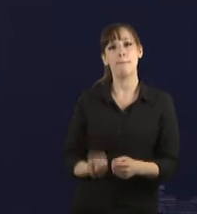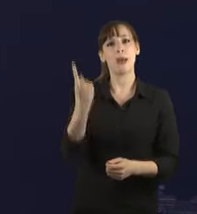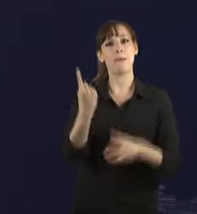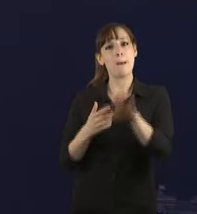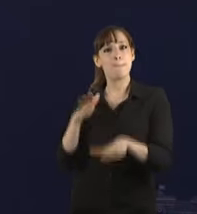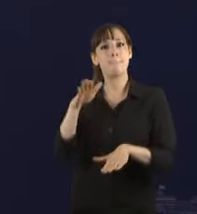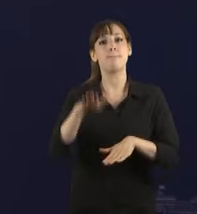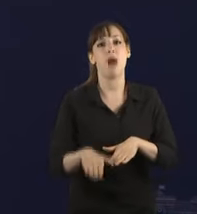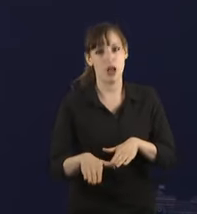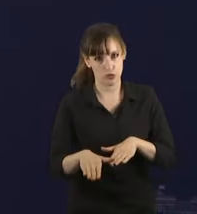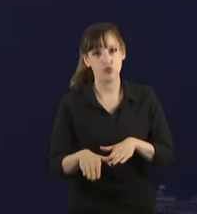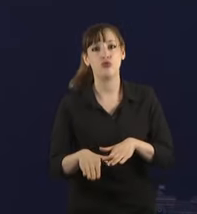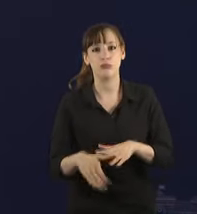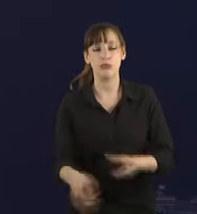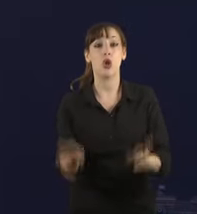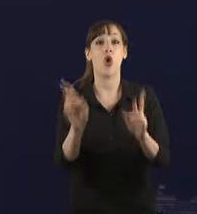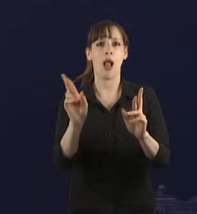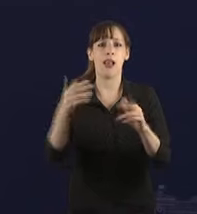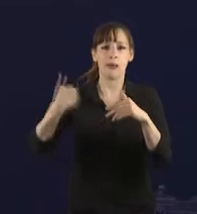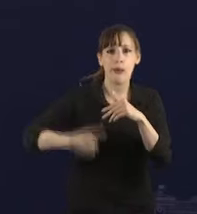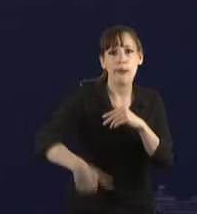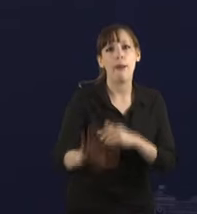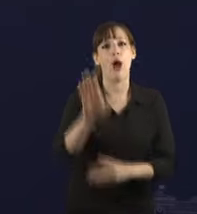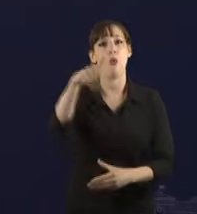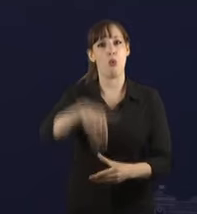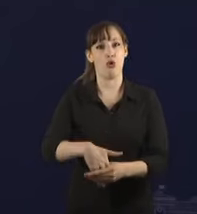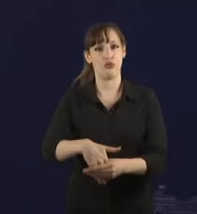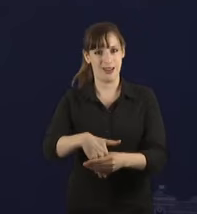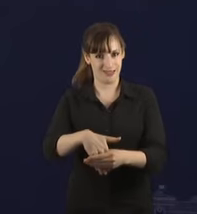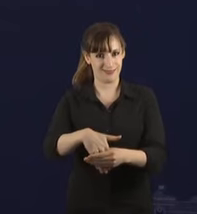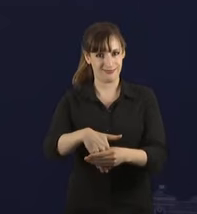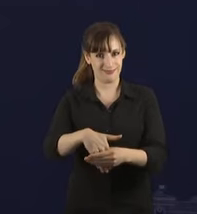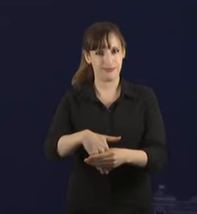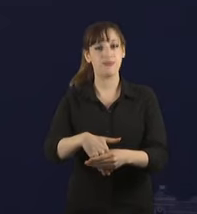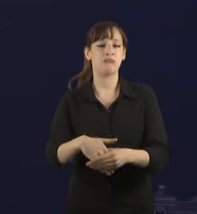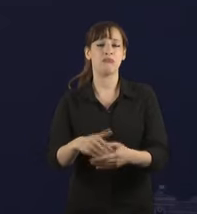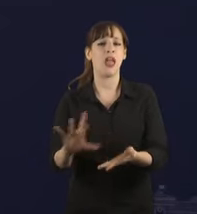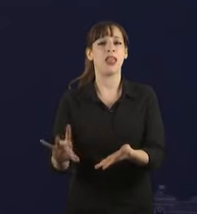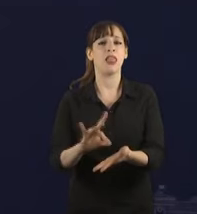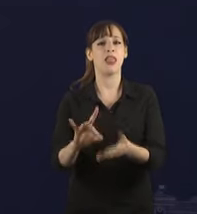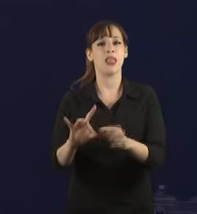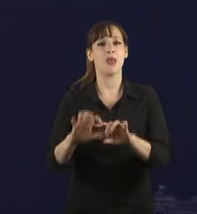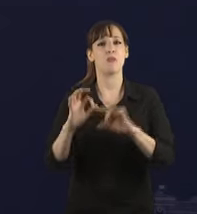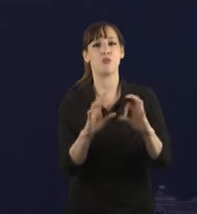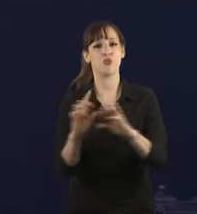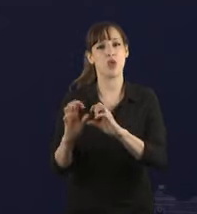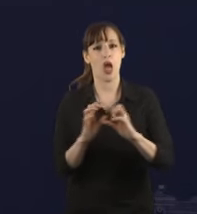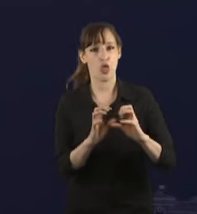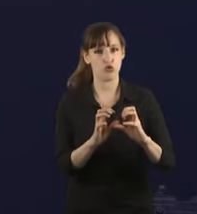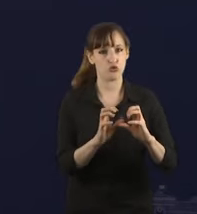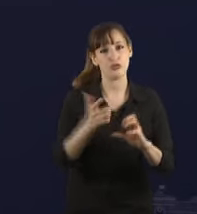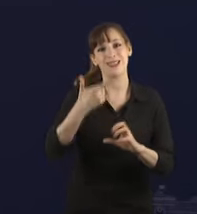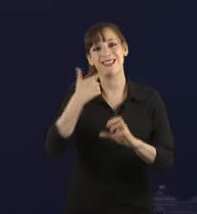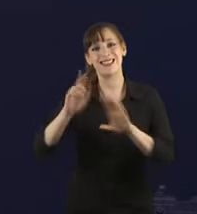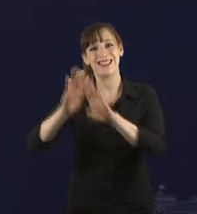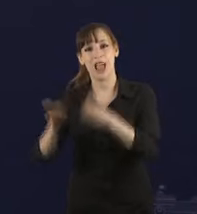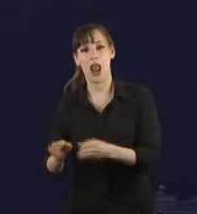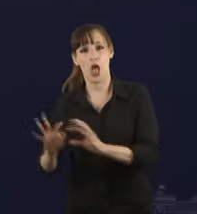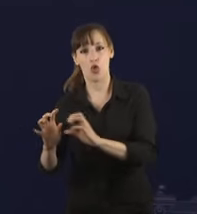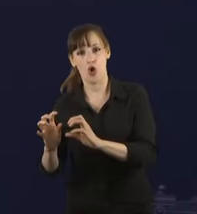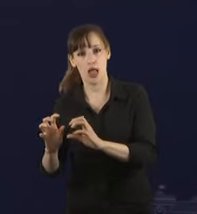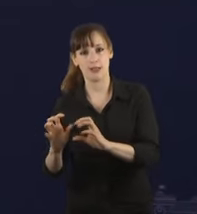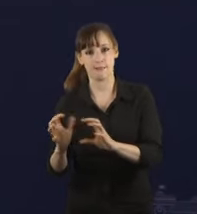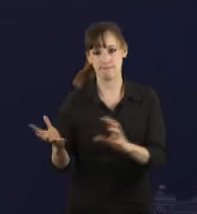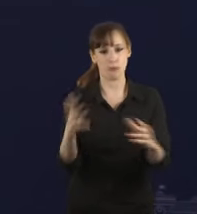vote sin más demoras en la cámara de diputados y en la cámara de senadores y finalmente sega